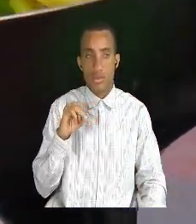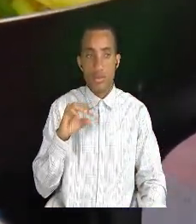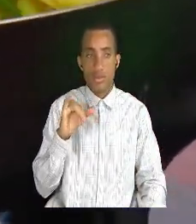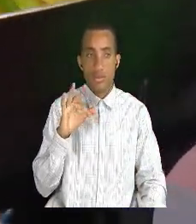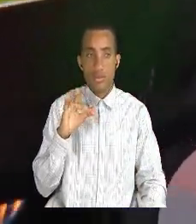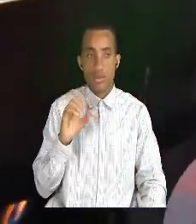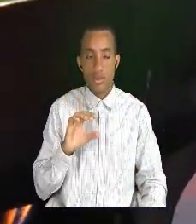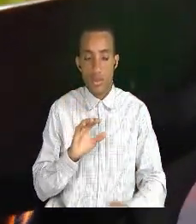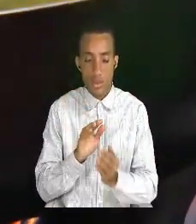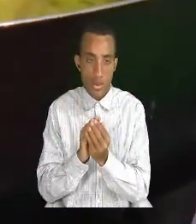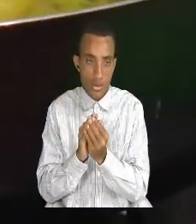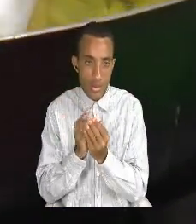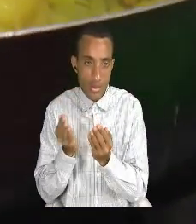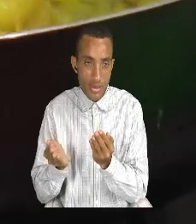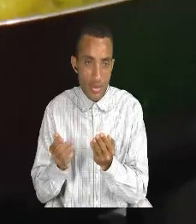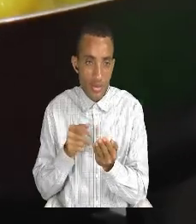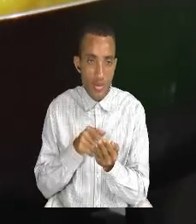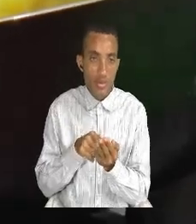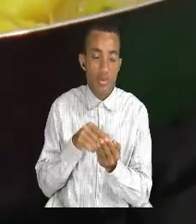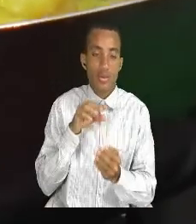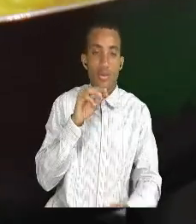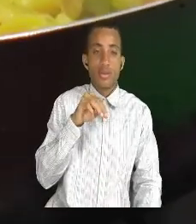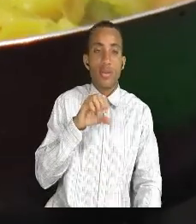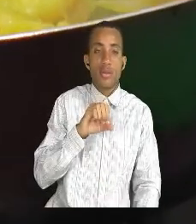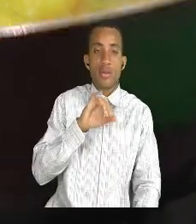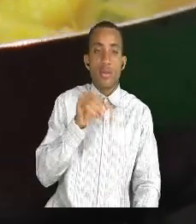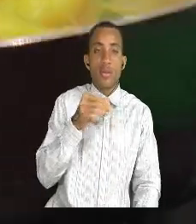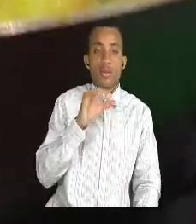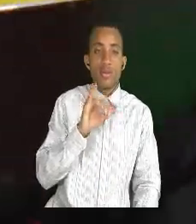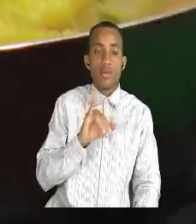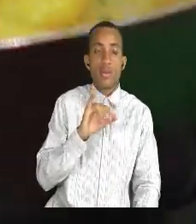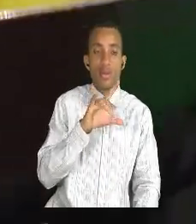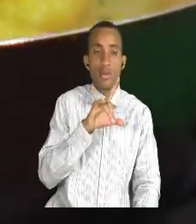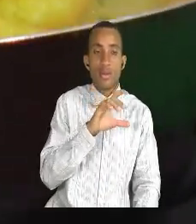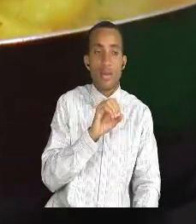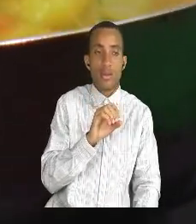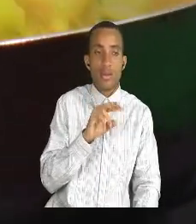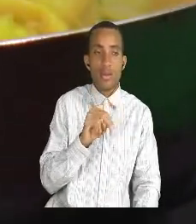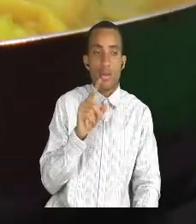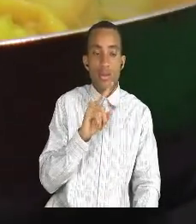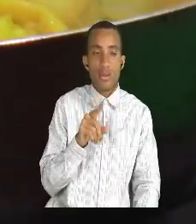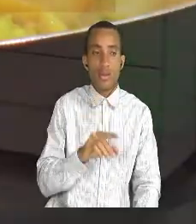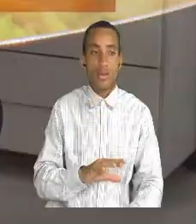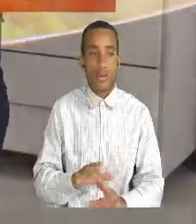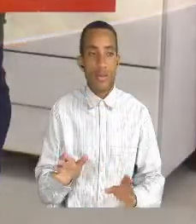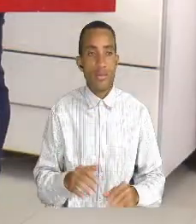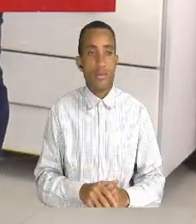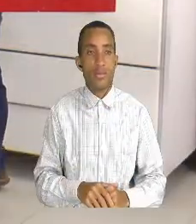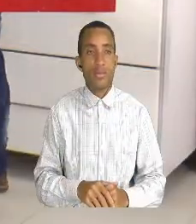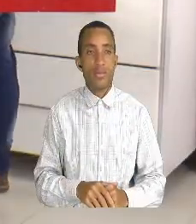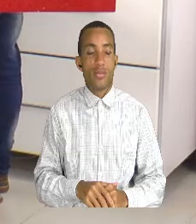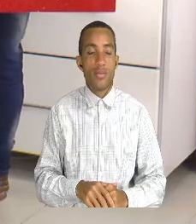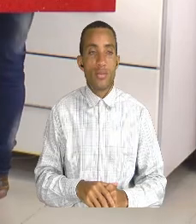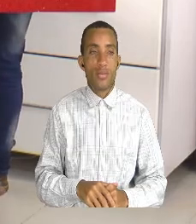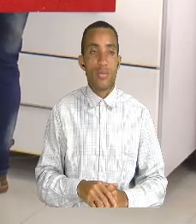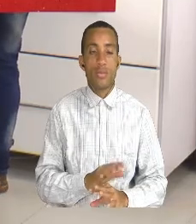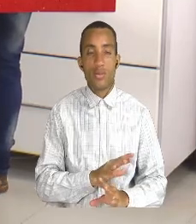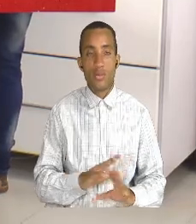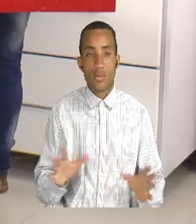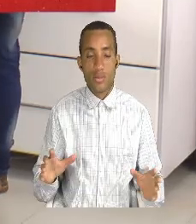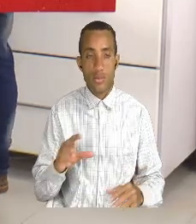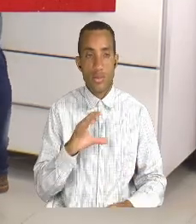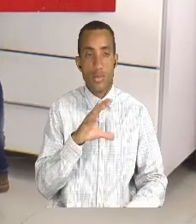qué en el caso de los calamares no le hiciste cortes finos, sino que los dejaste enteros? Enteros, Rochi, bueno. Igual nuestros calamares,